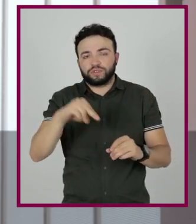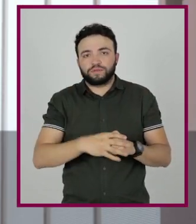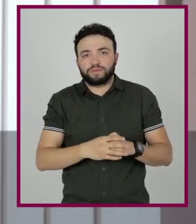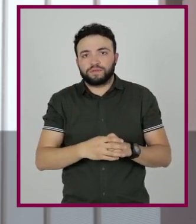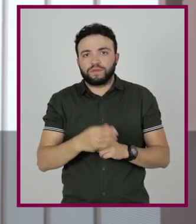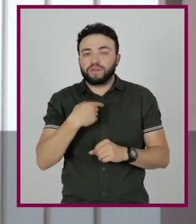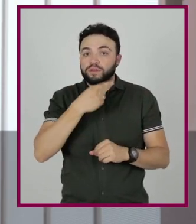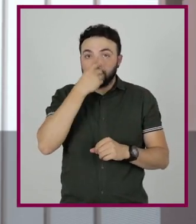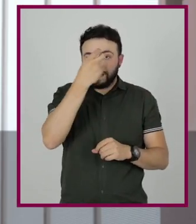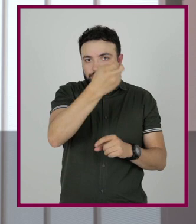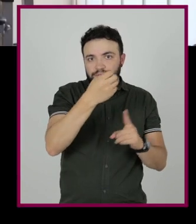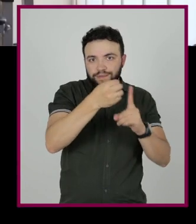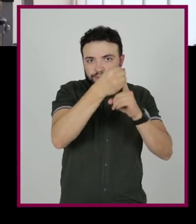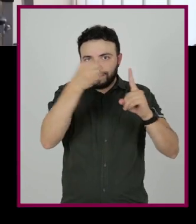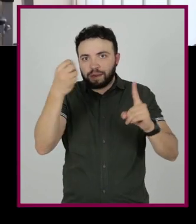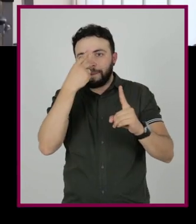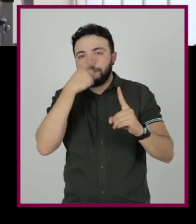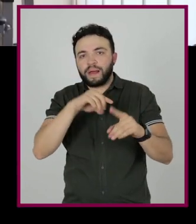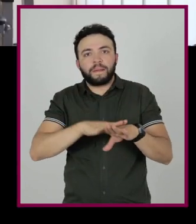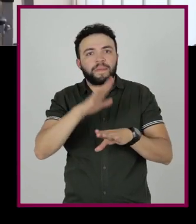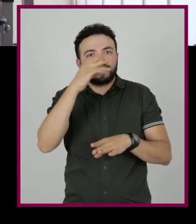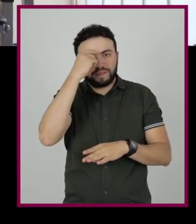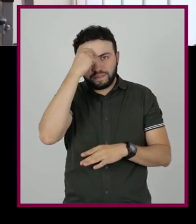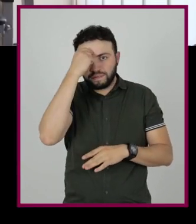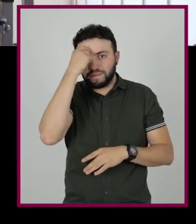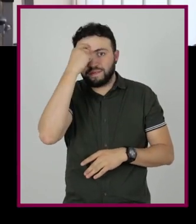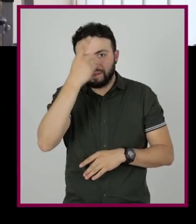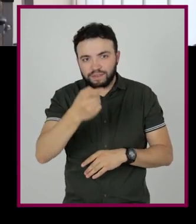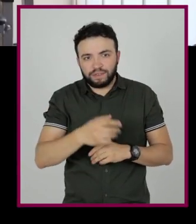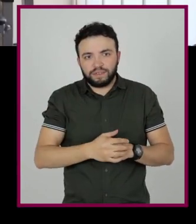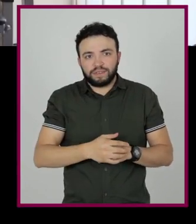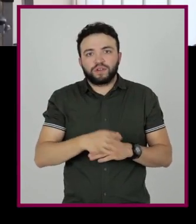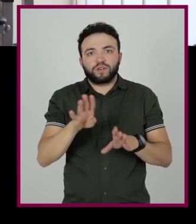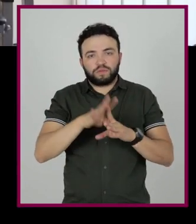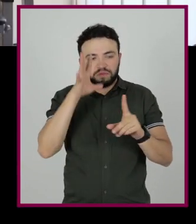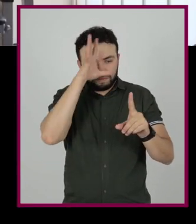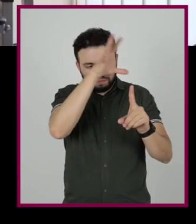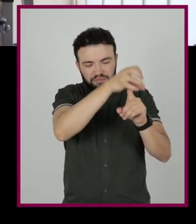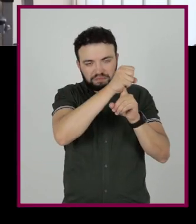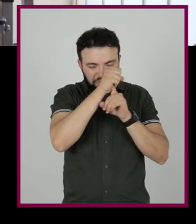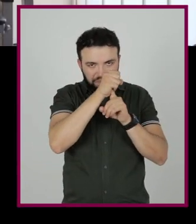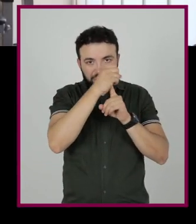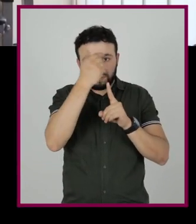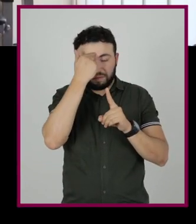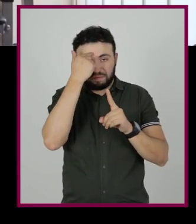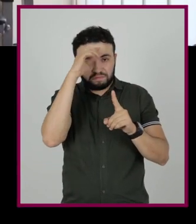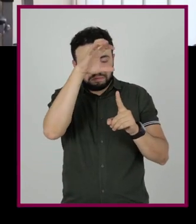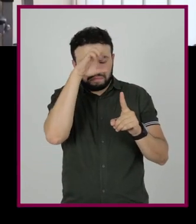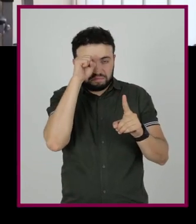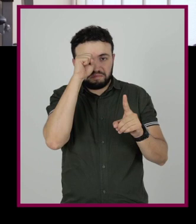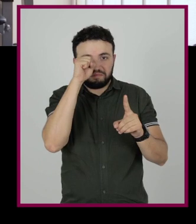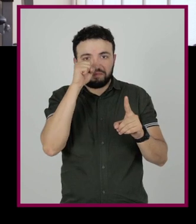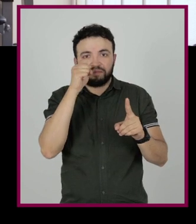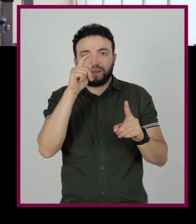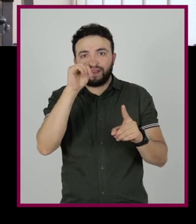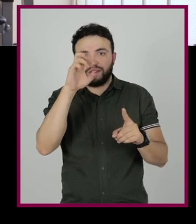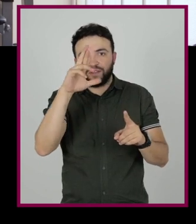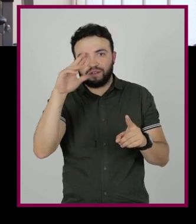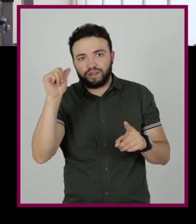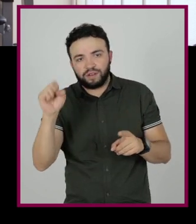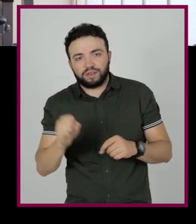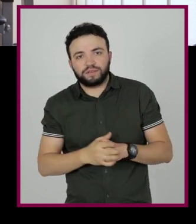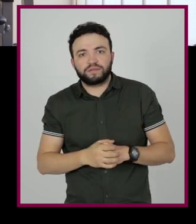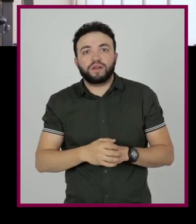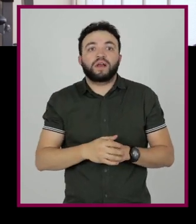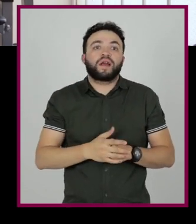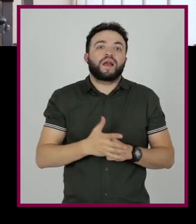repetido, se utiliza para organizar la información, facilitar la comprensión y retención de las teorías. Aunque también hay que hablar de las